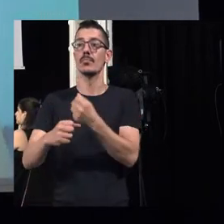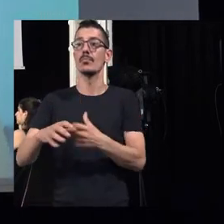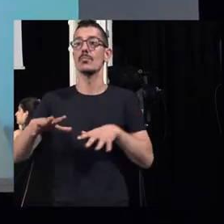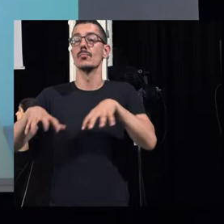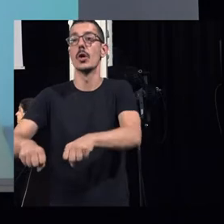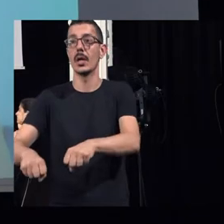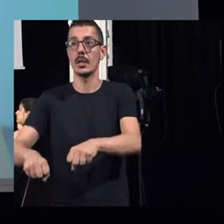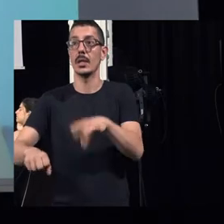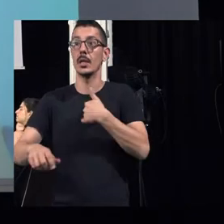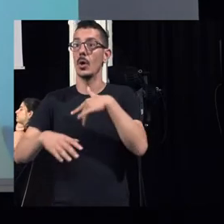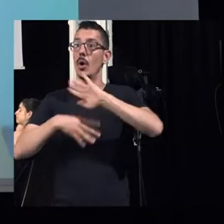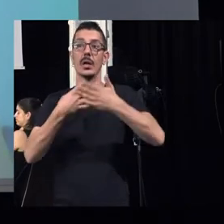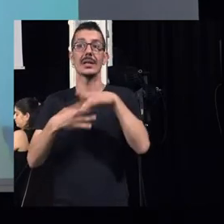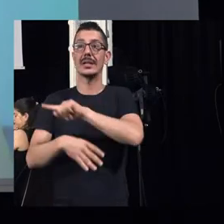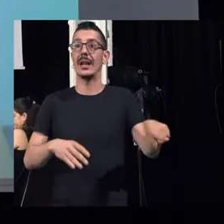documentación.